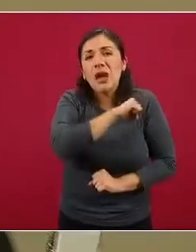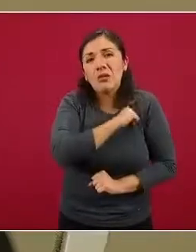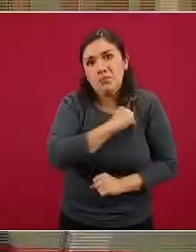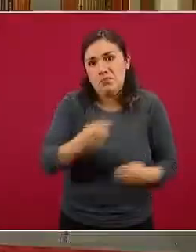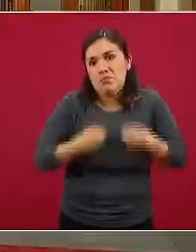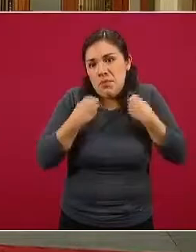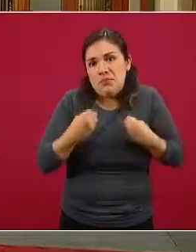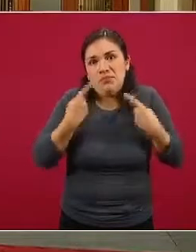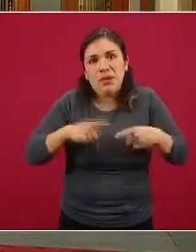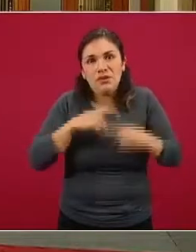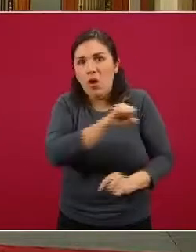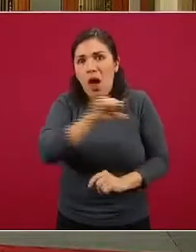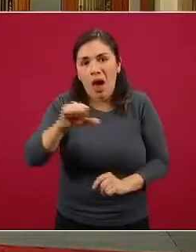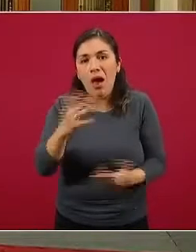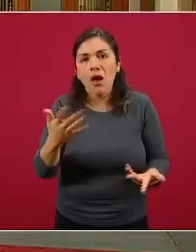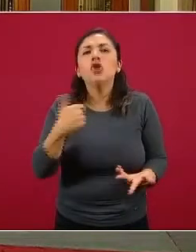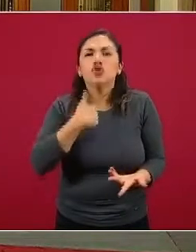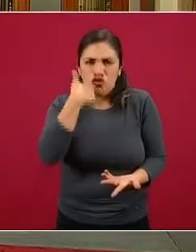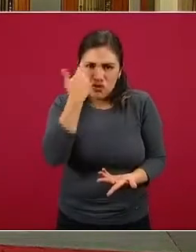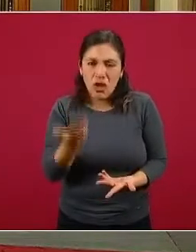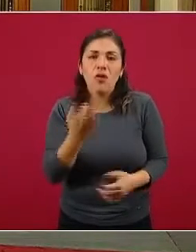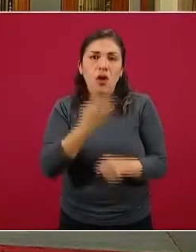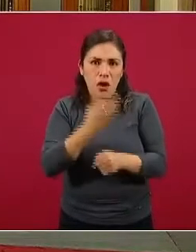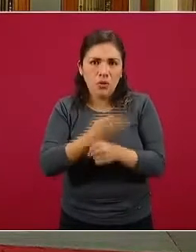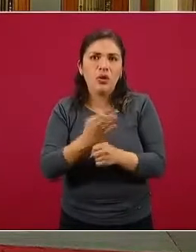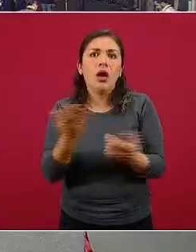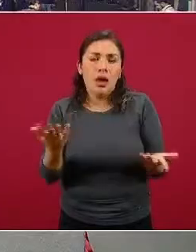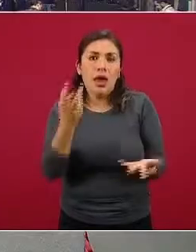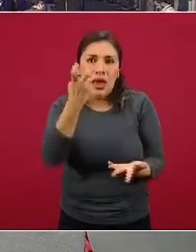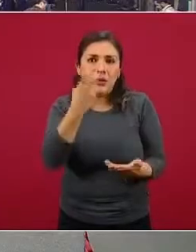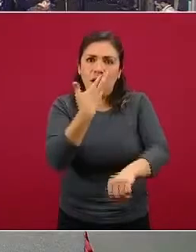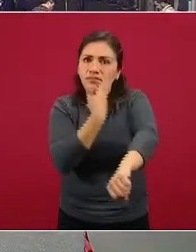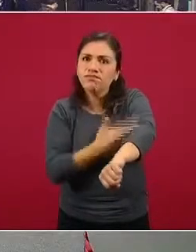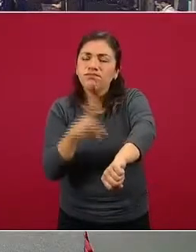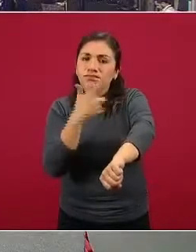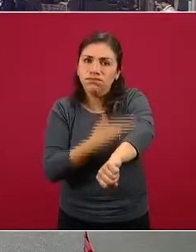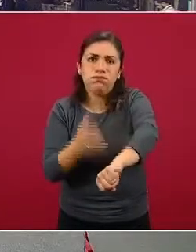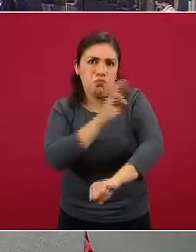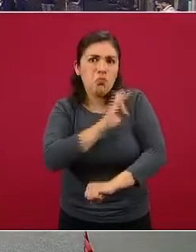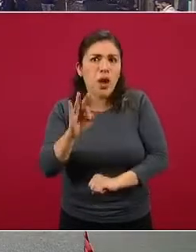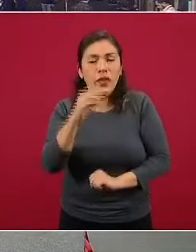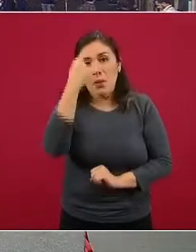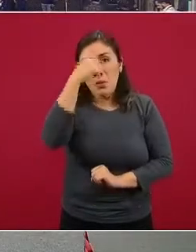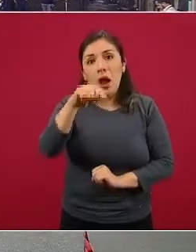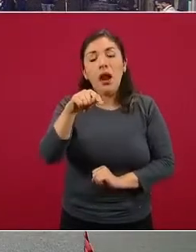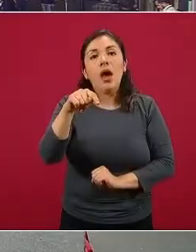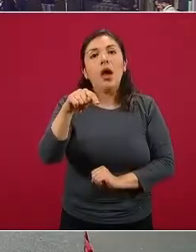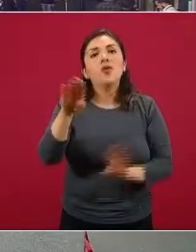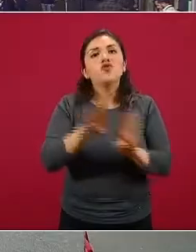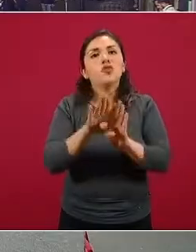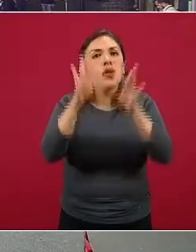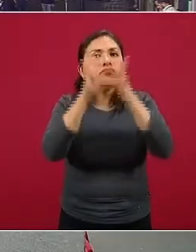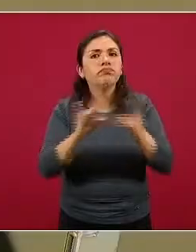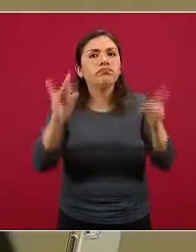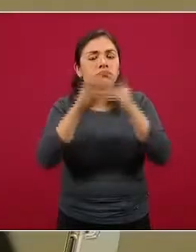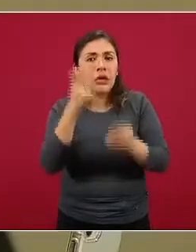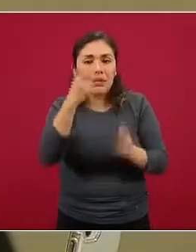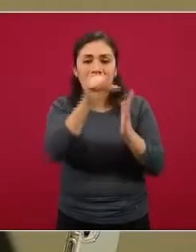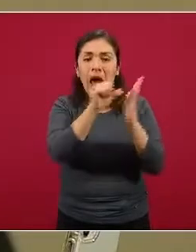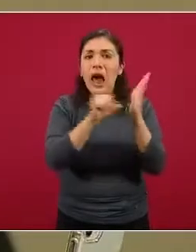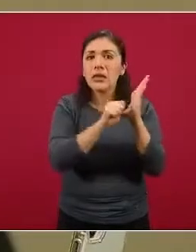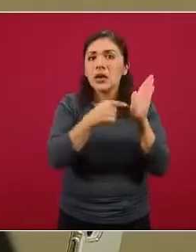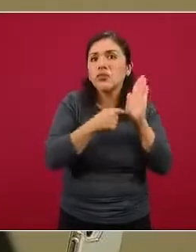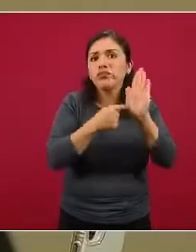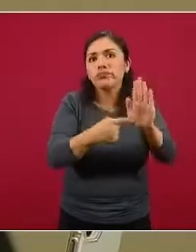personas. Bueno, yo quisiera pasar por ese trámite para justificarse en ese artículo